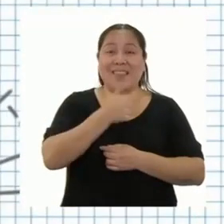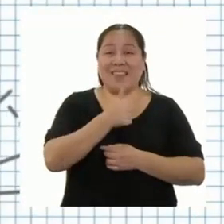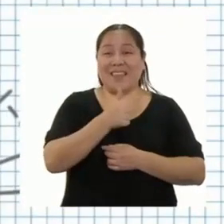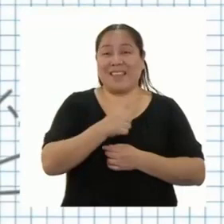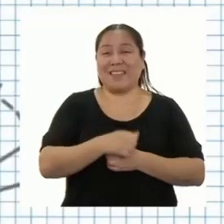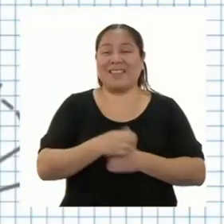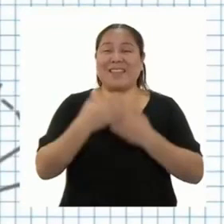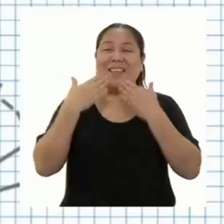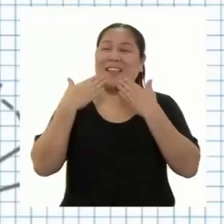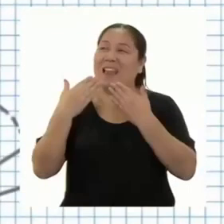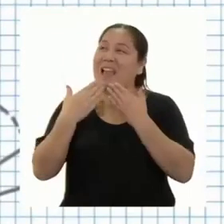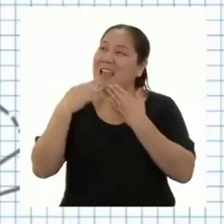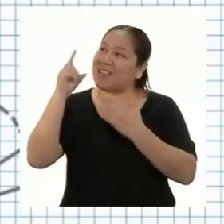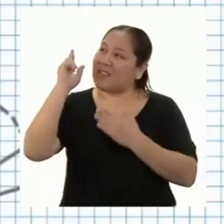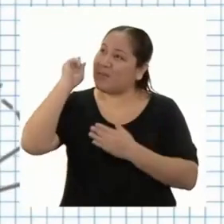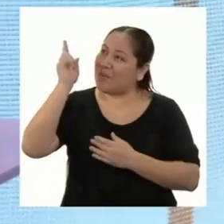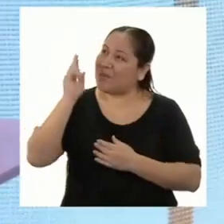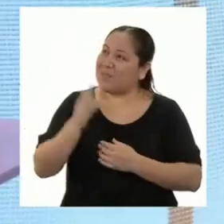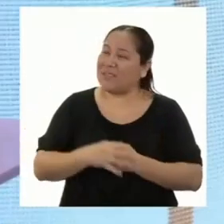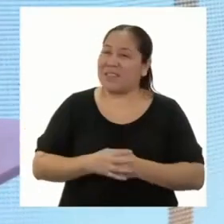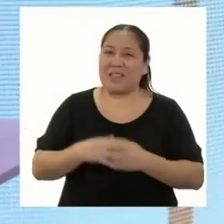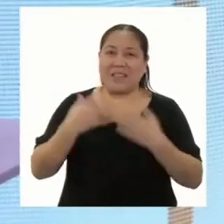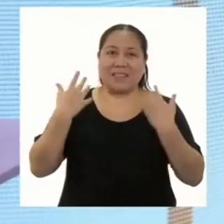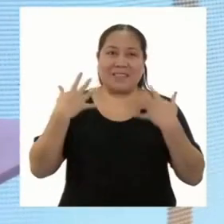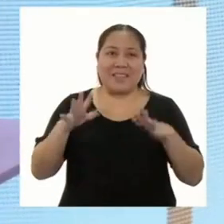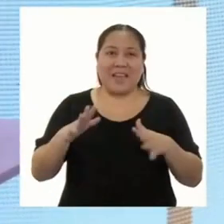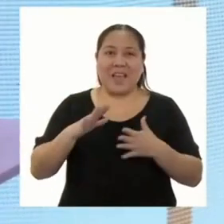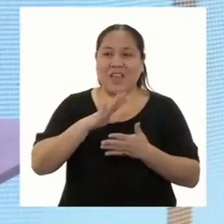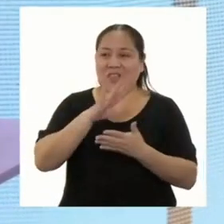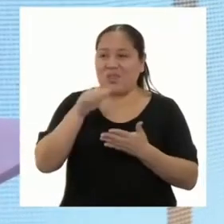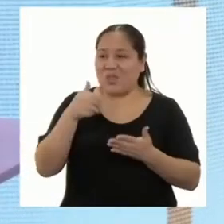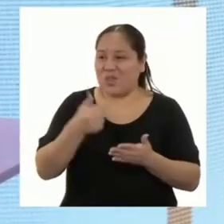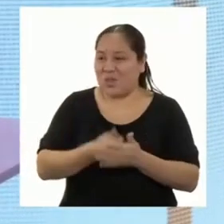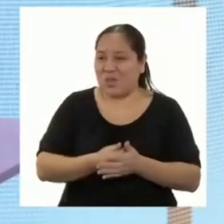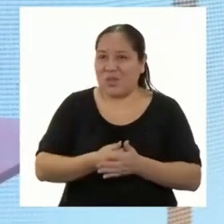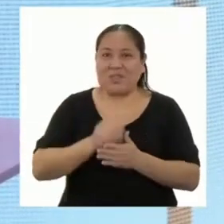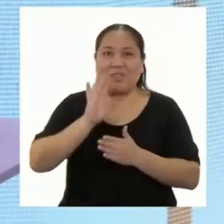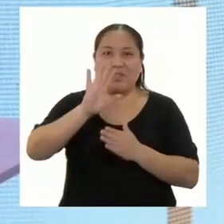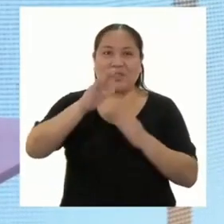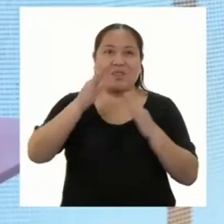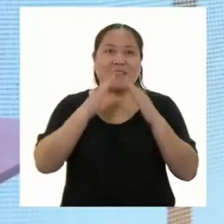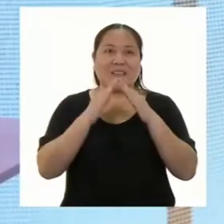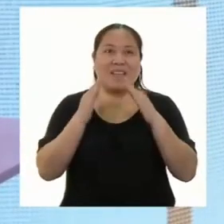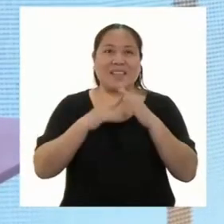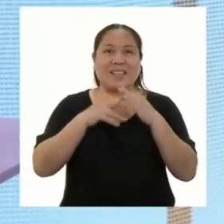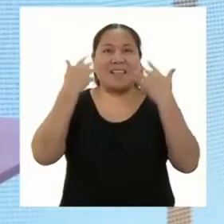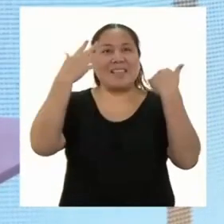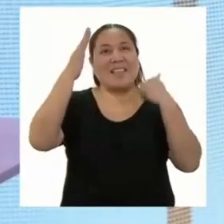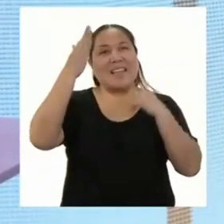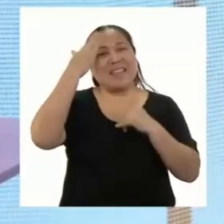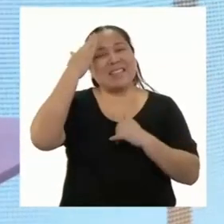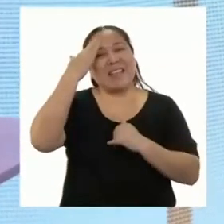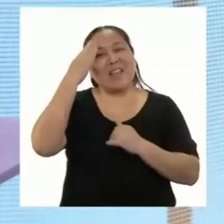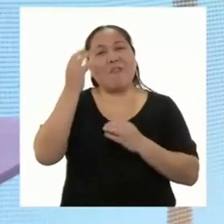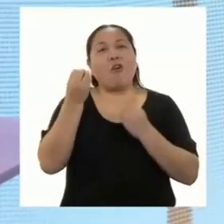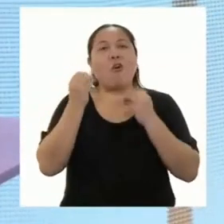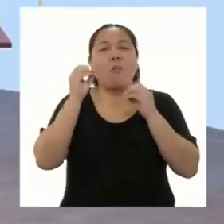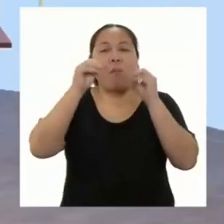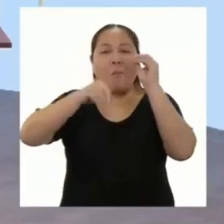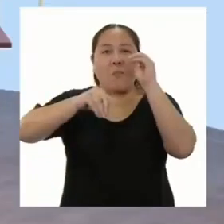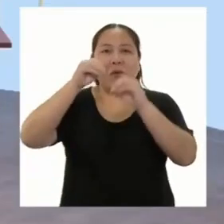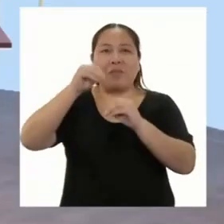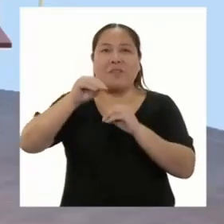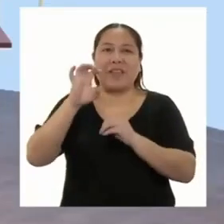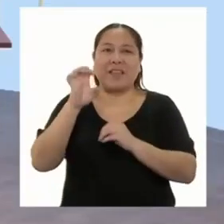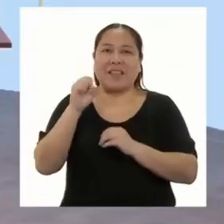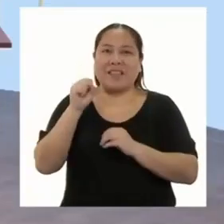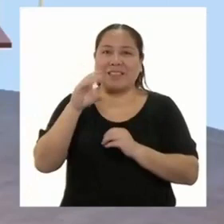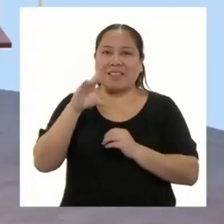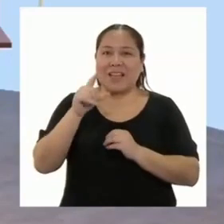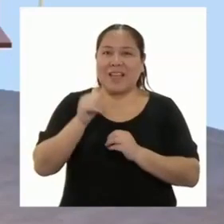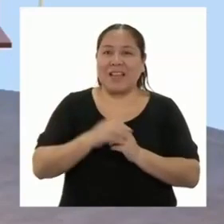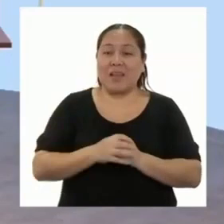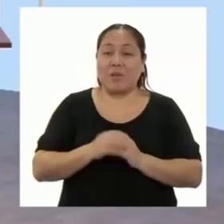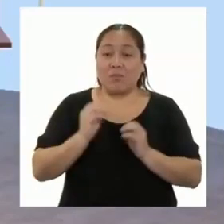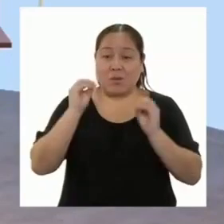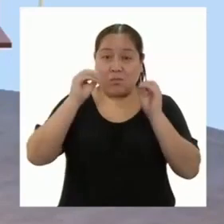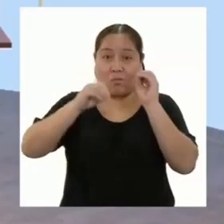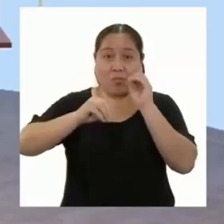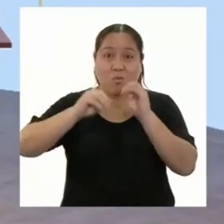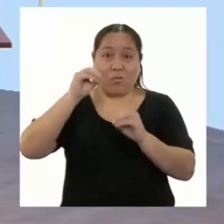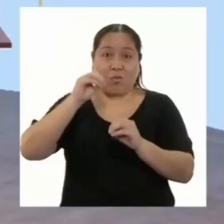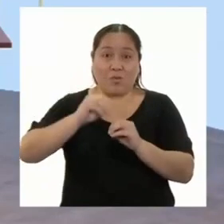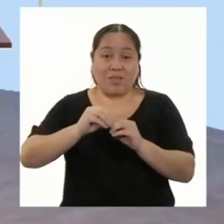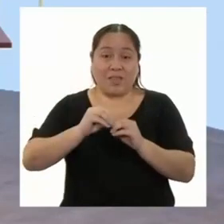gracias, profesora. Ahora sí, todas y todos en casa ya saben cómo calcular la escala para poder